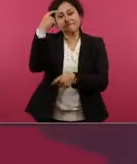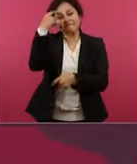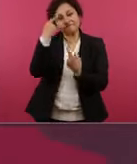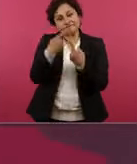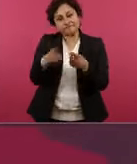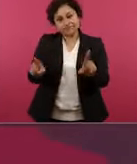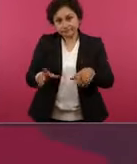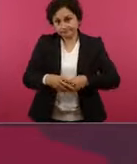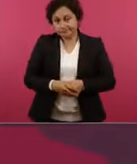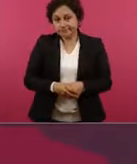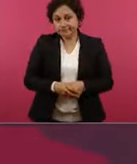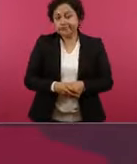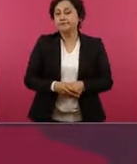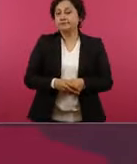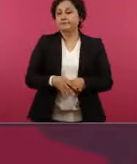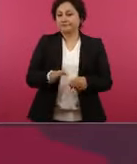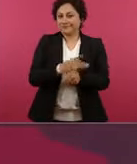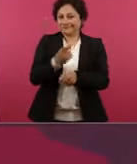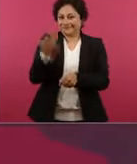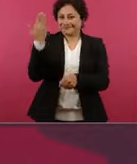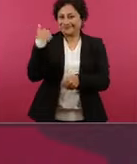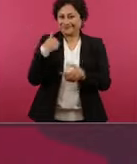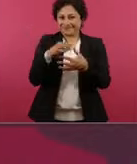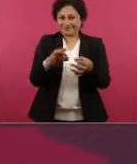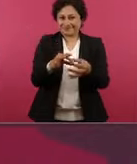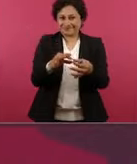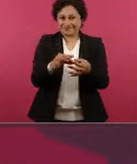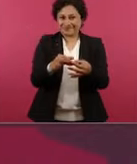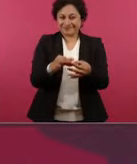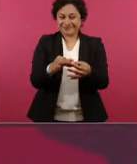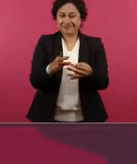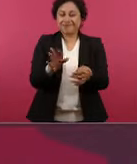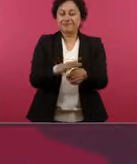precisamente por lo que hablábamos, porque